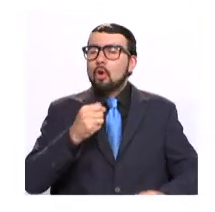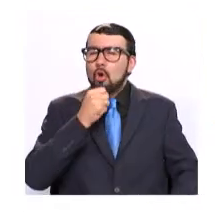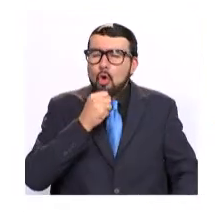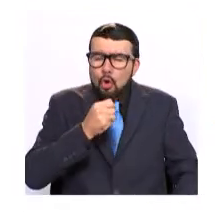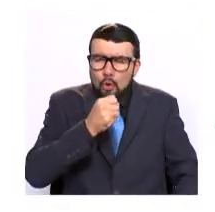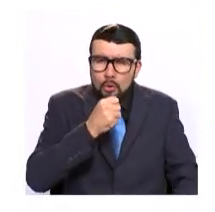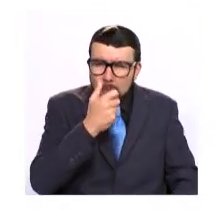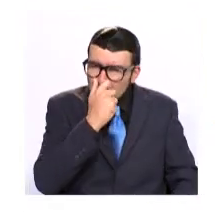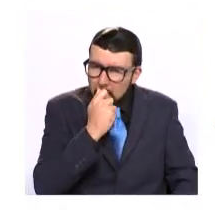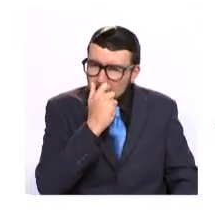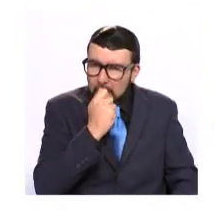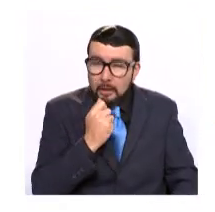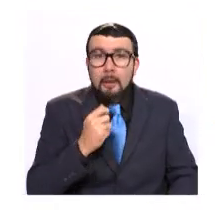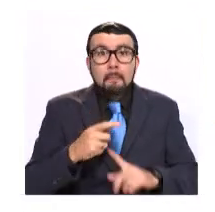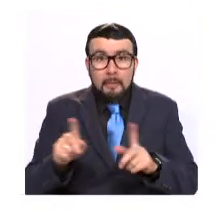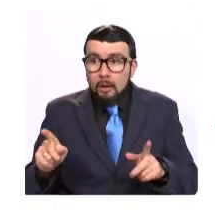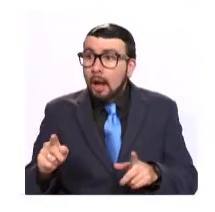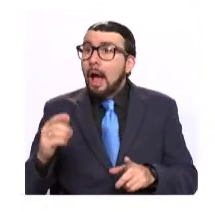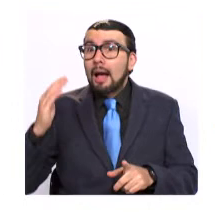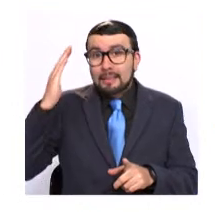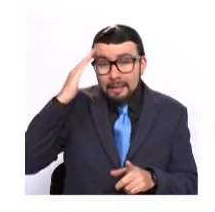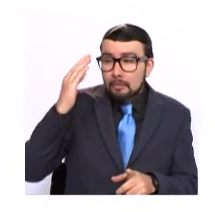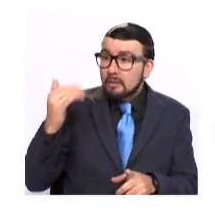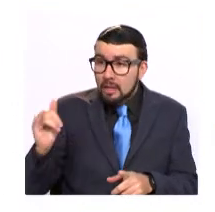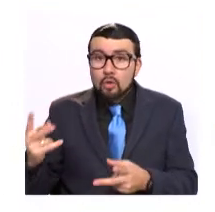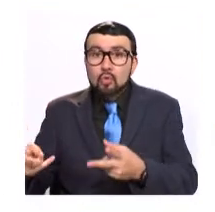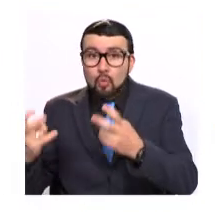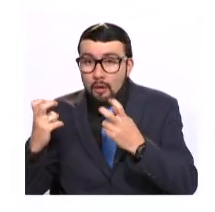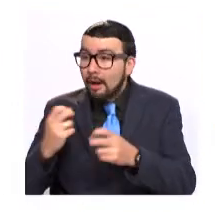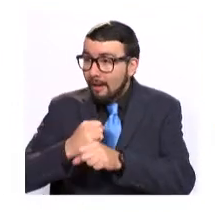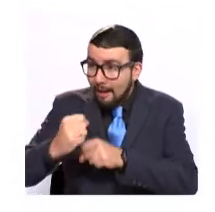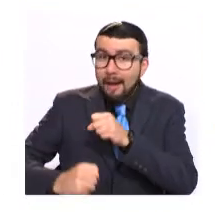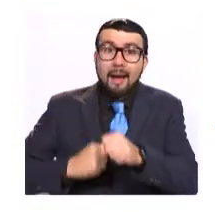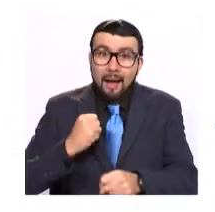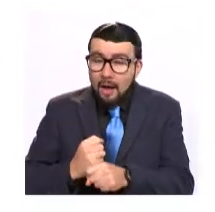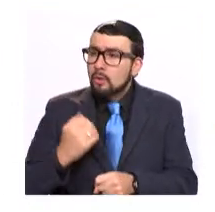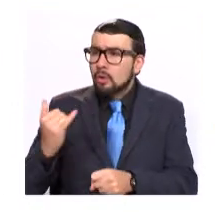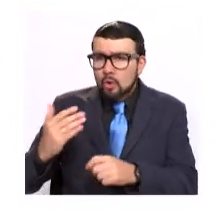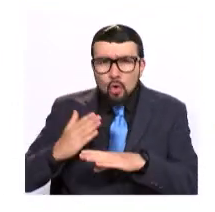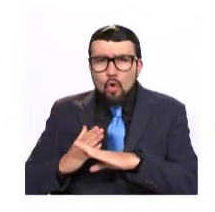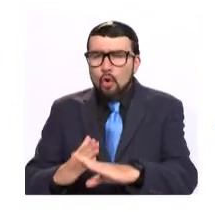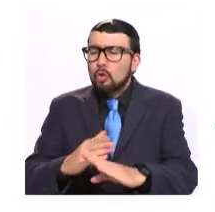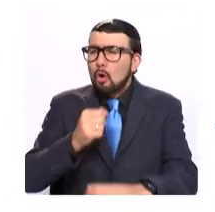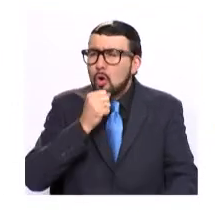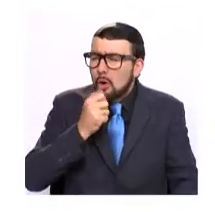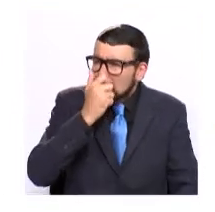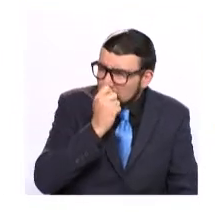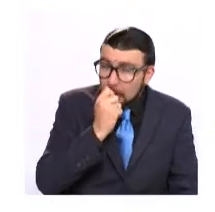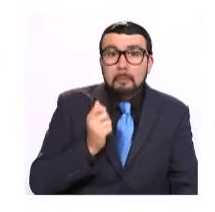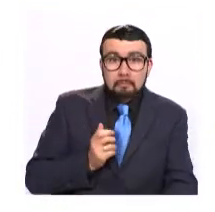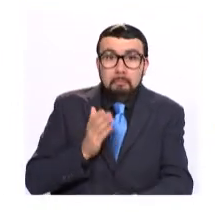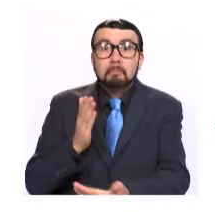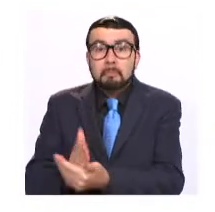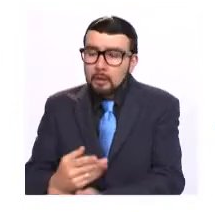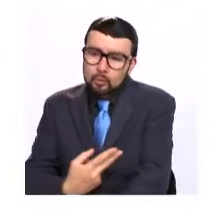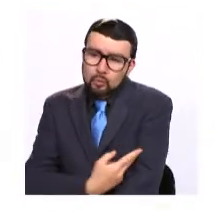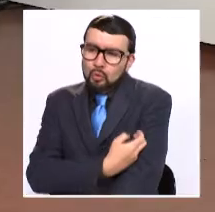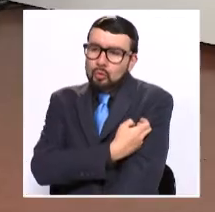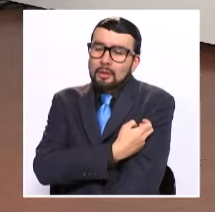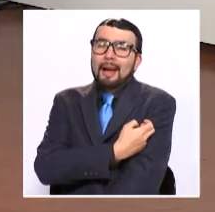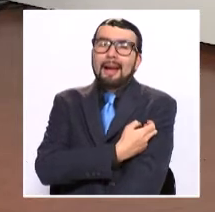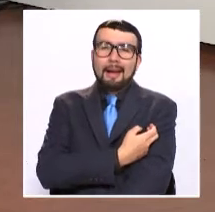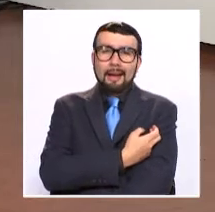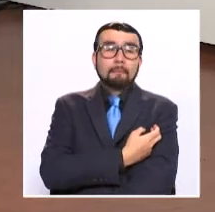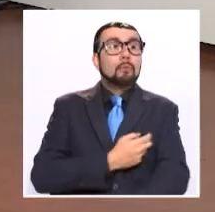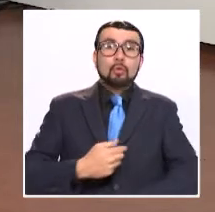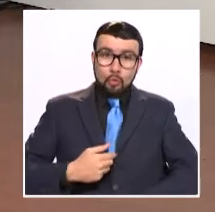sepamos que ya está la nueva cepa del año vigente contra la influenza, aplicar la vacuna. ¿Por qué? Porque cuando yo